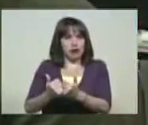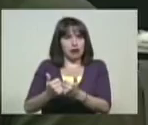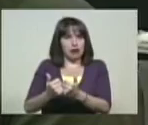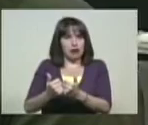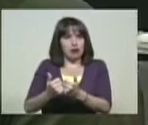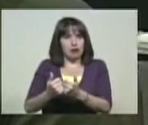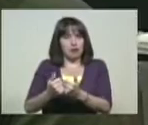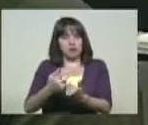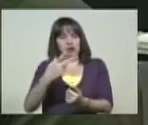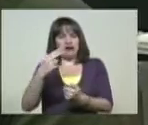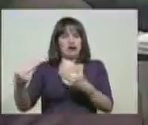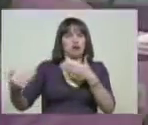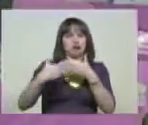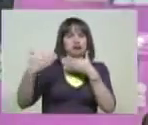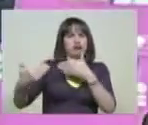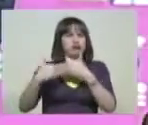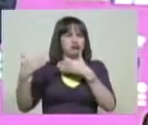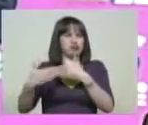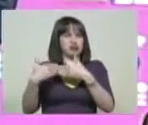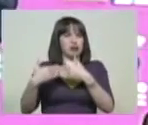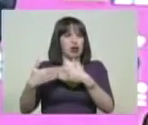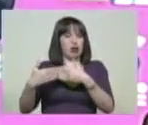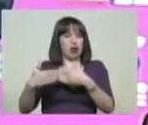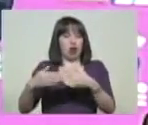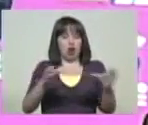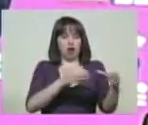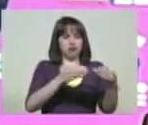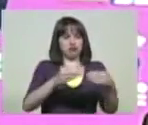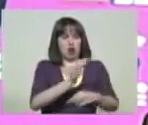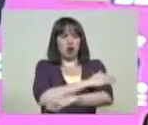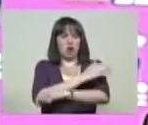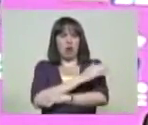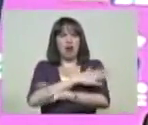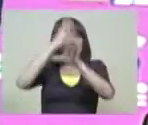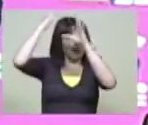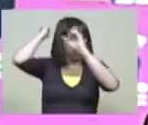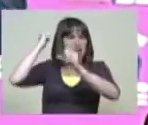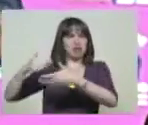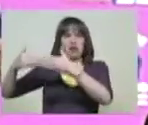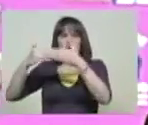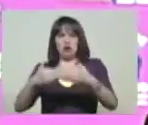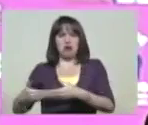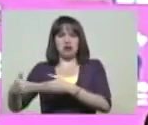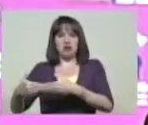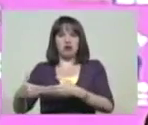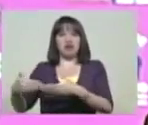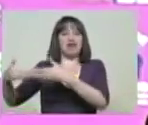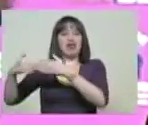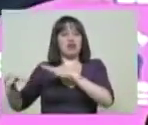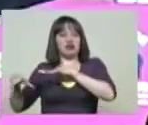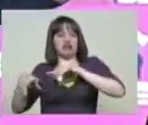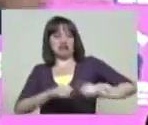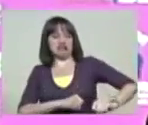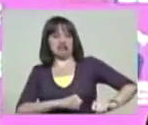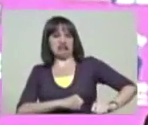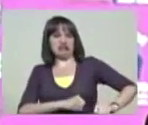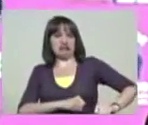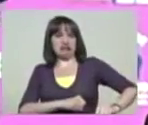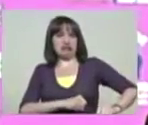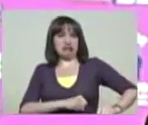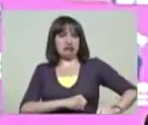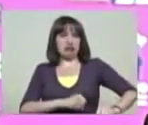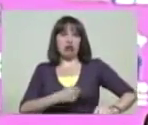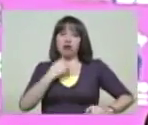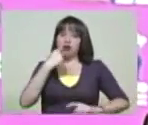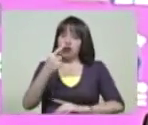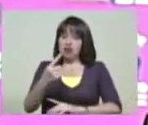las agoten los oligarcas de aquí la embajada de eeuu y el imperialismo y todo esto lo